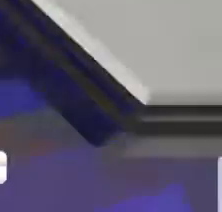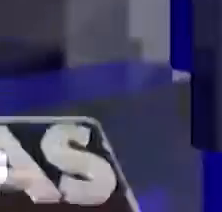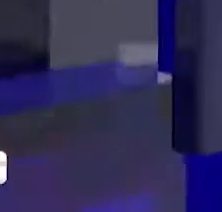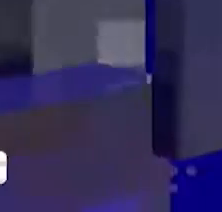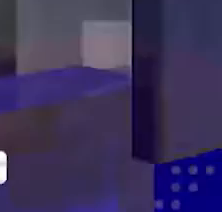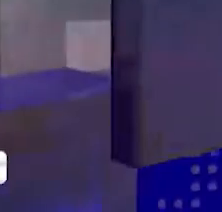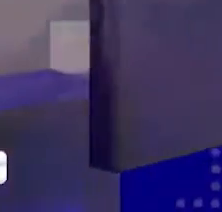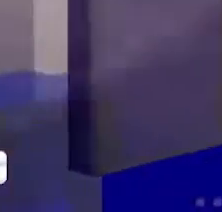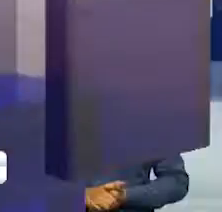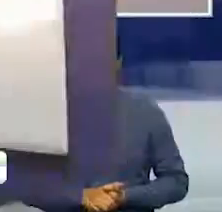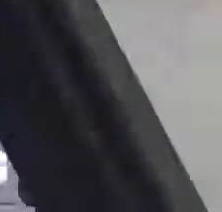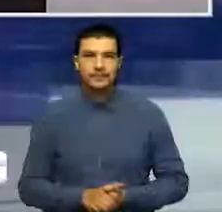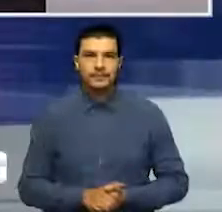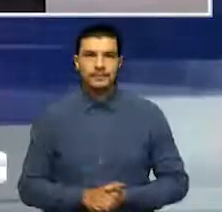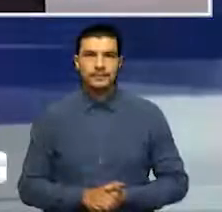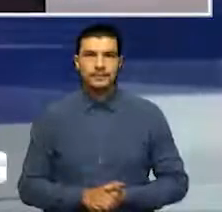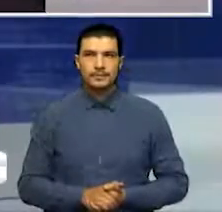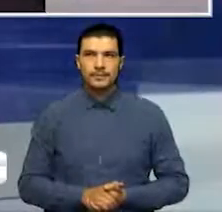tardes